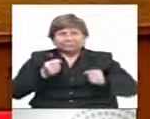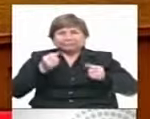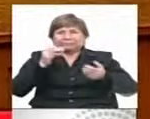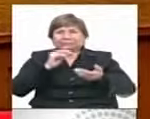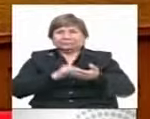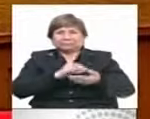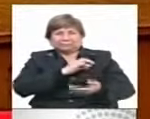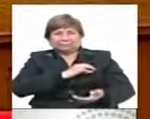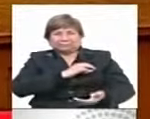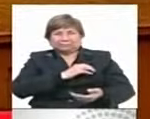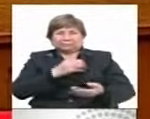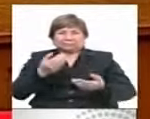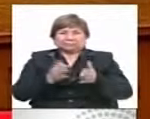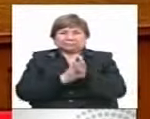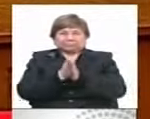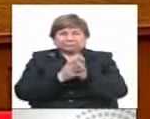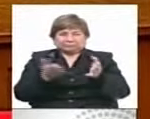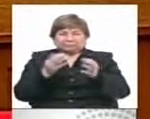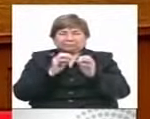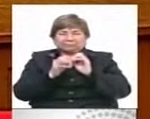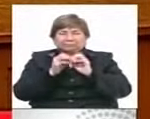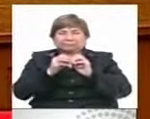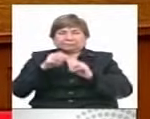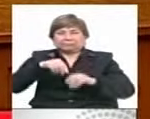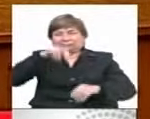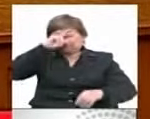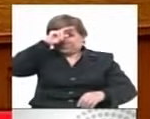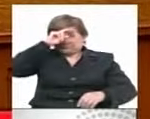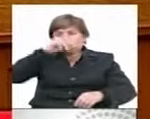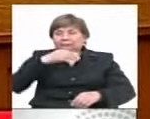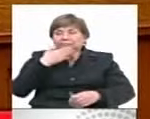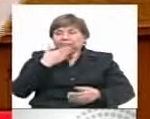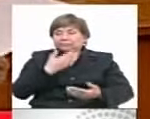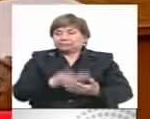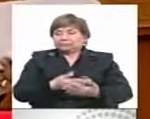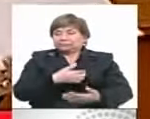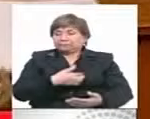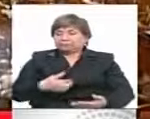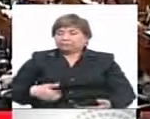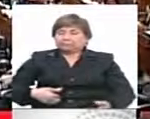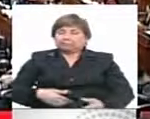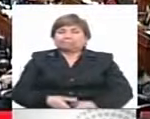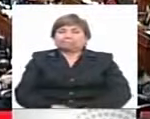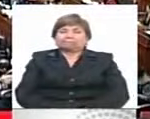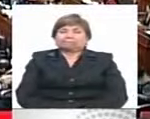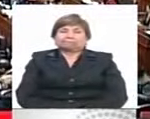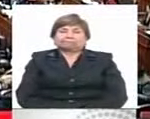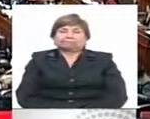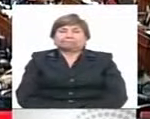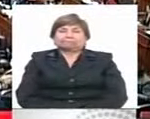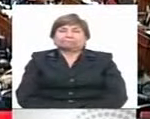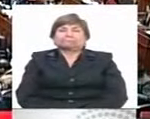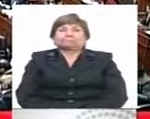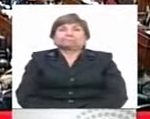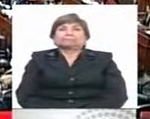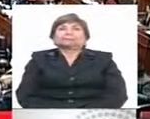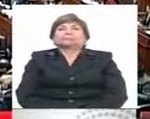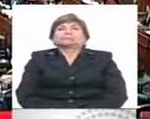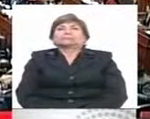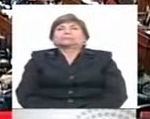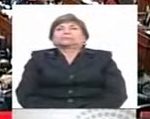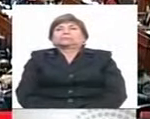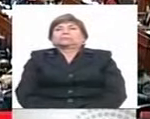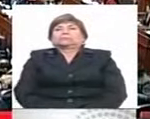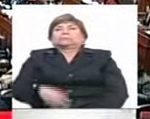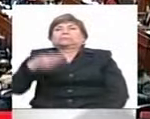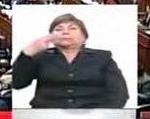carácter y más audacia para resolver los problemas del Perú. Muchas gracias, presidenta. Gracias. Tiene la palabra el señor